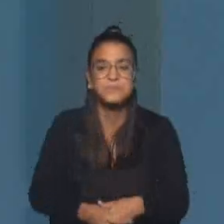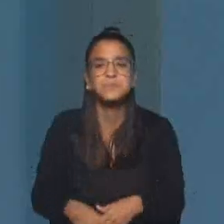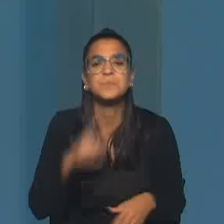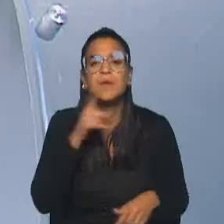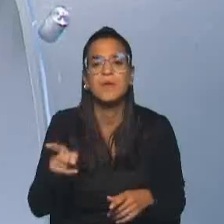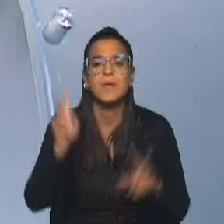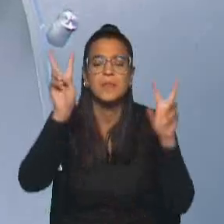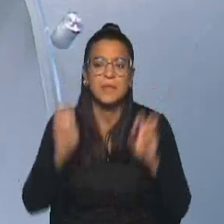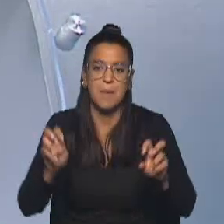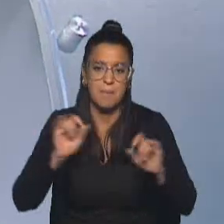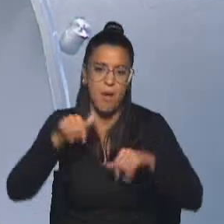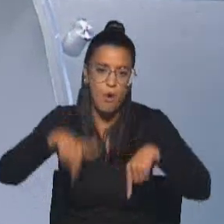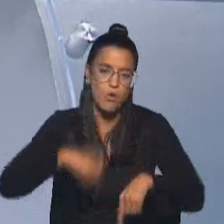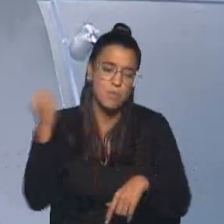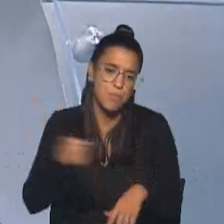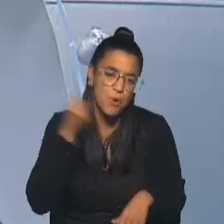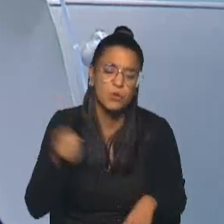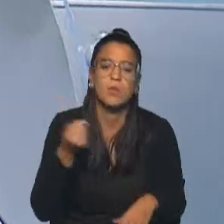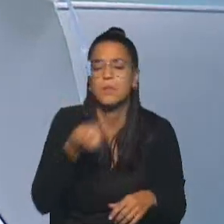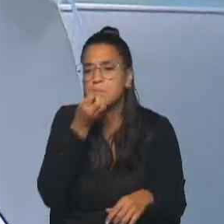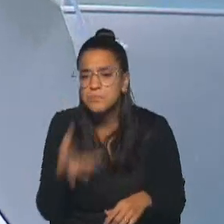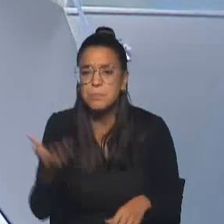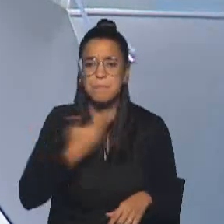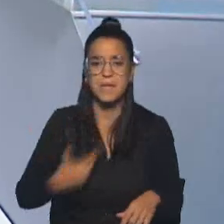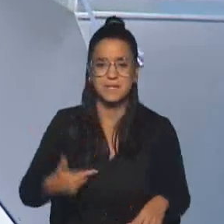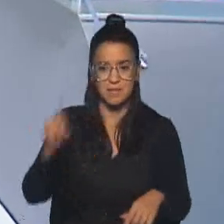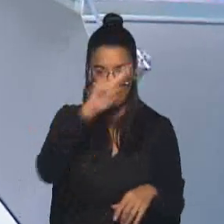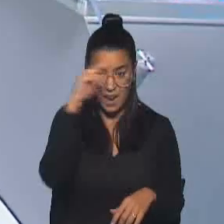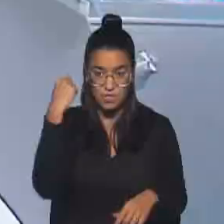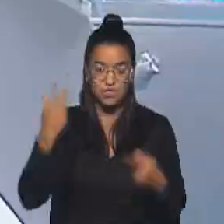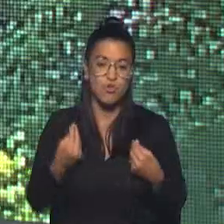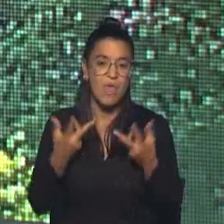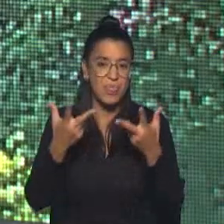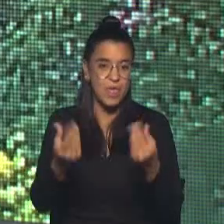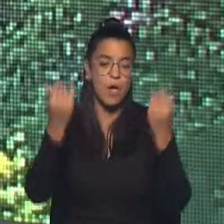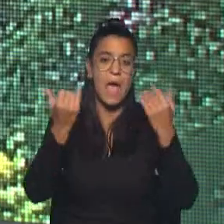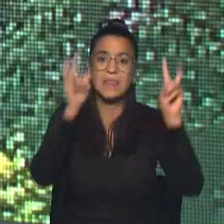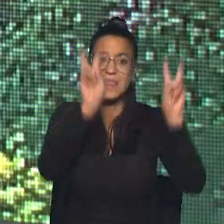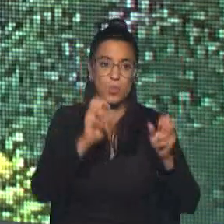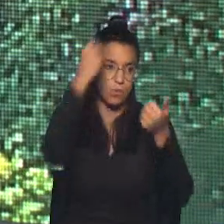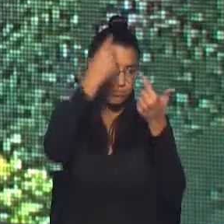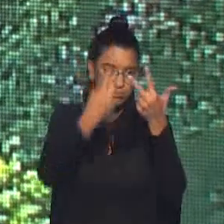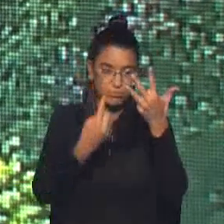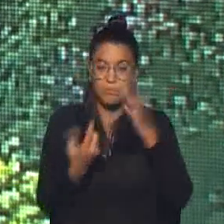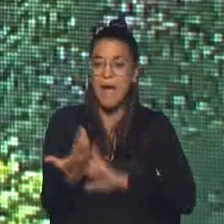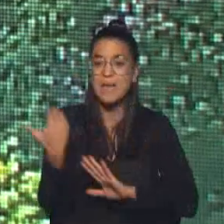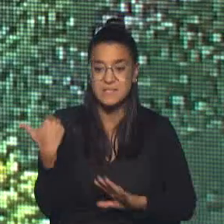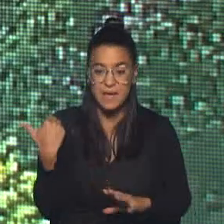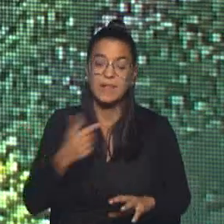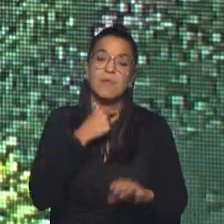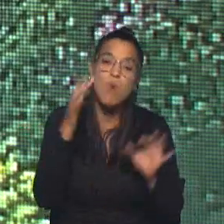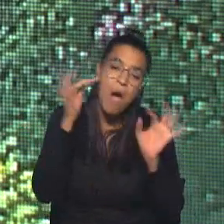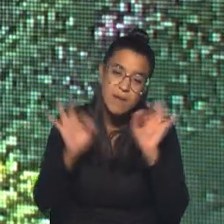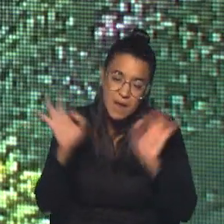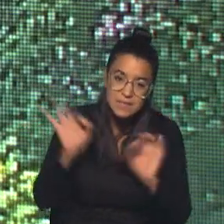Estamos con los temas del día. Tiene que ver con las declaraciones del presidente de la Nación, que ha dejado varios títulos en la jornada de ayer y que iremos